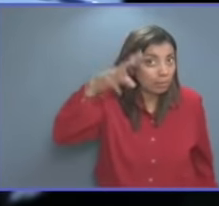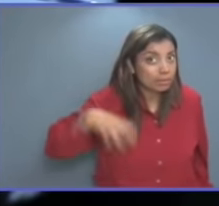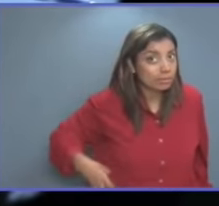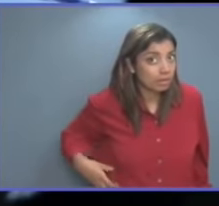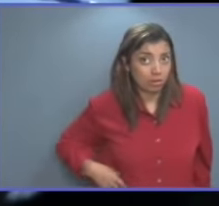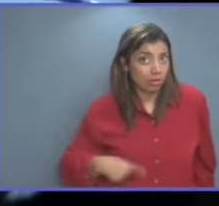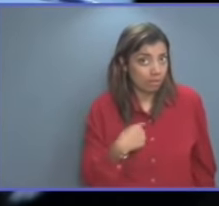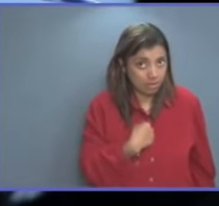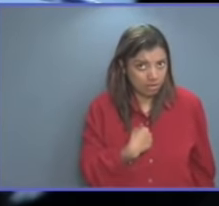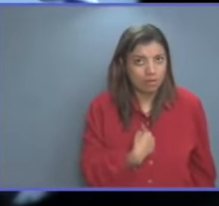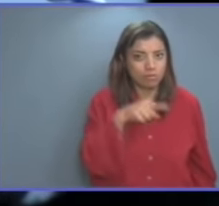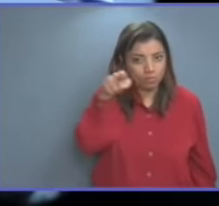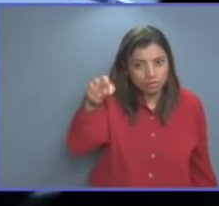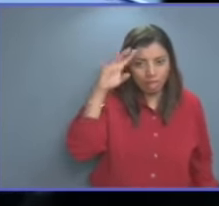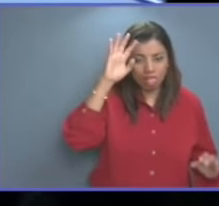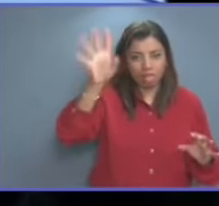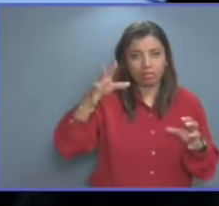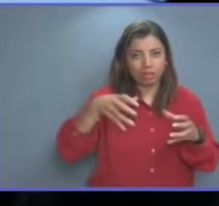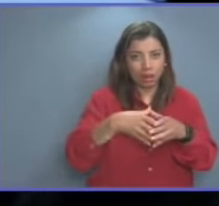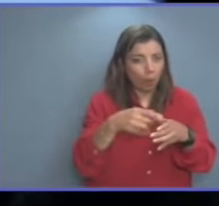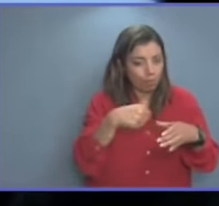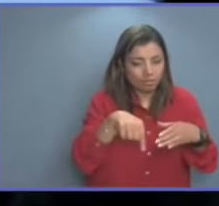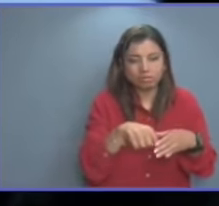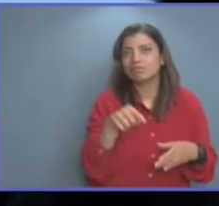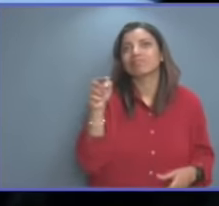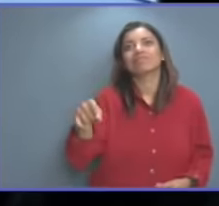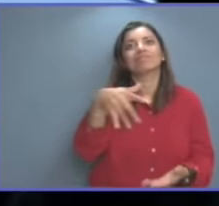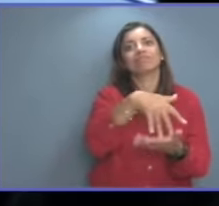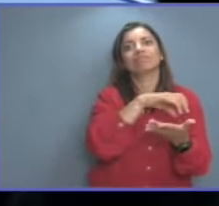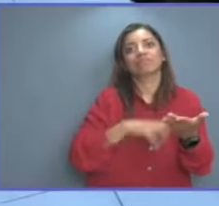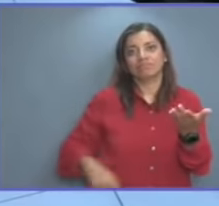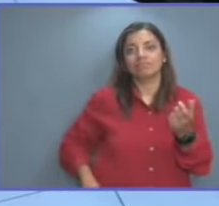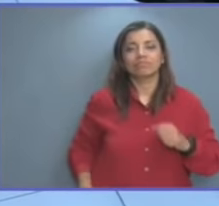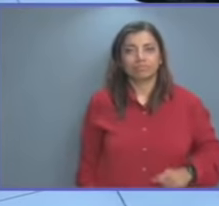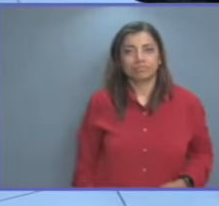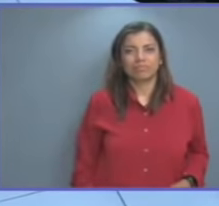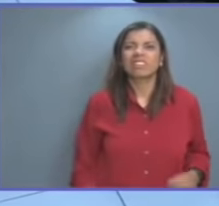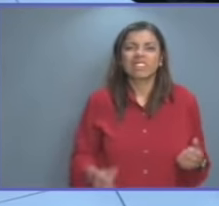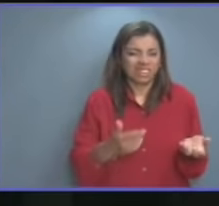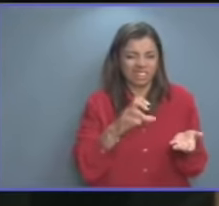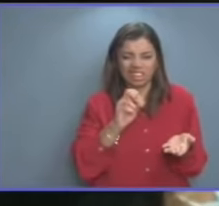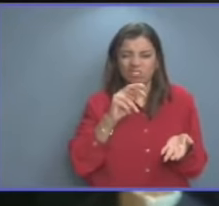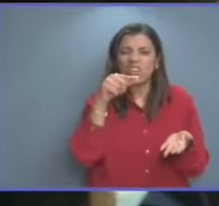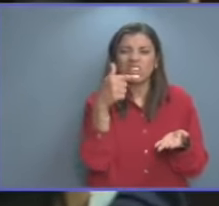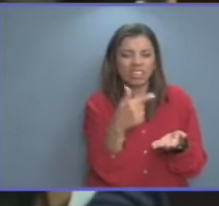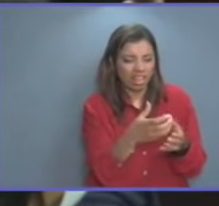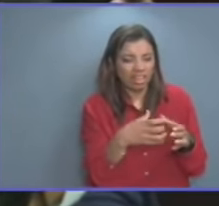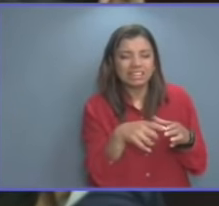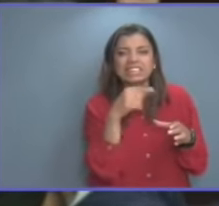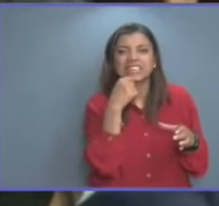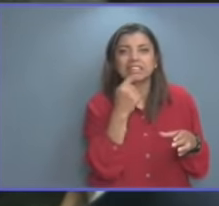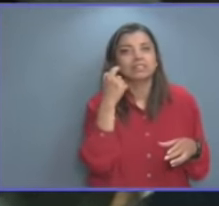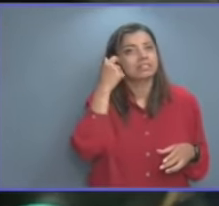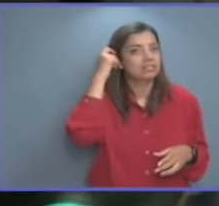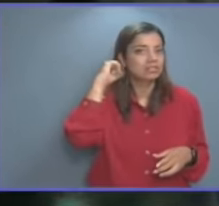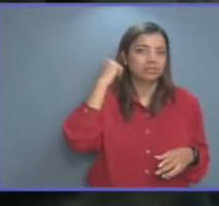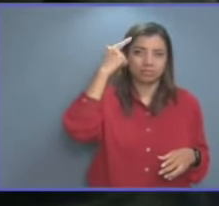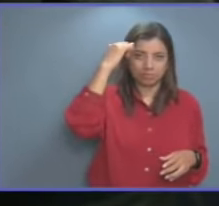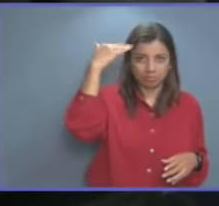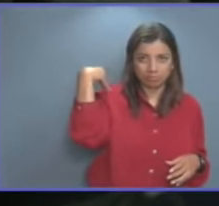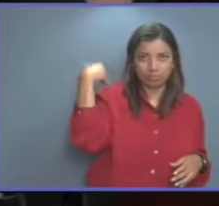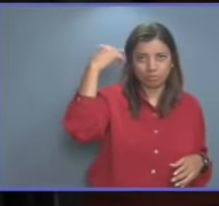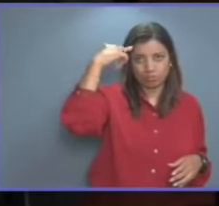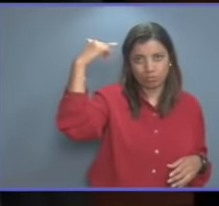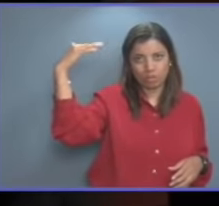está mintiendo a la conexión no está mintiendo la salvadoreña se trataba de organizaciones integradas en su mayoría por políticos que no